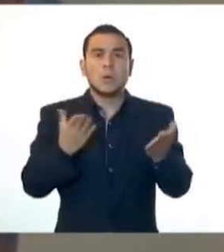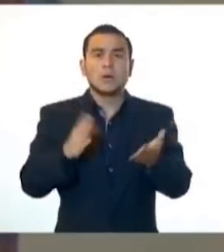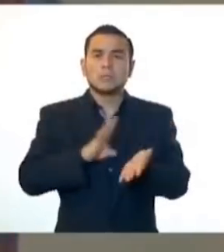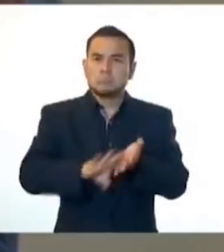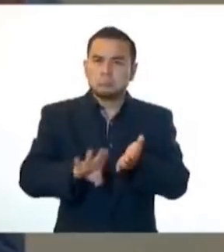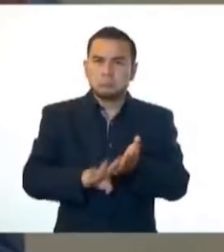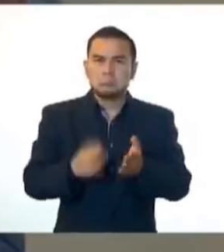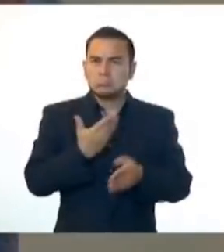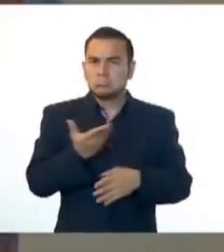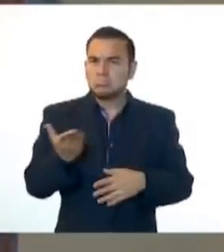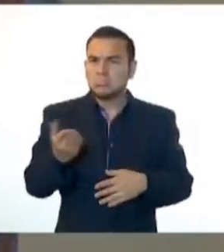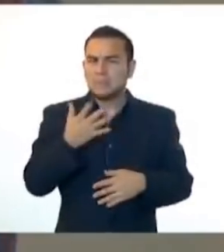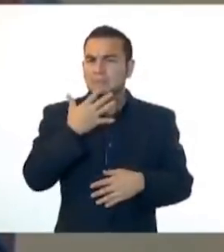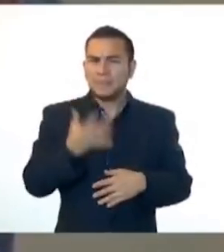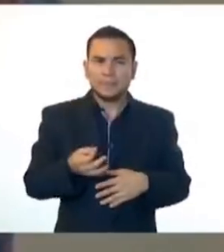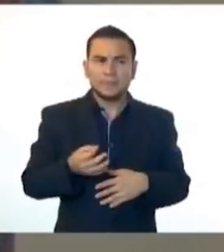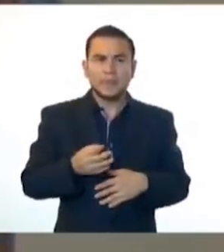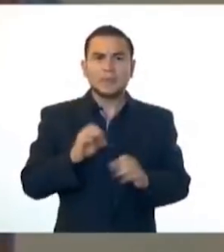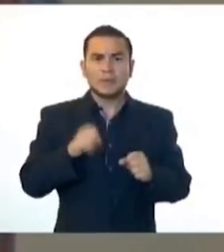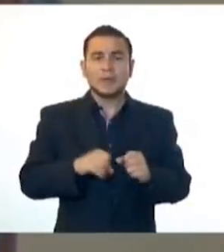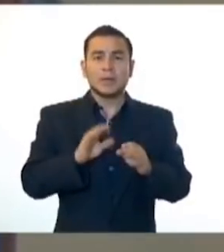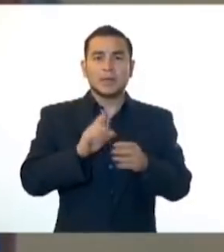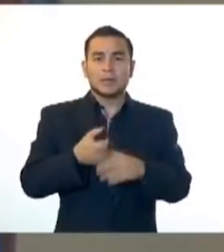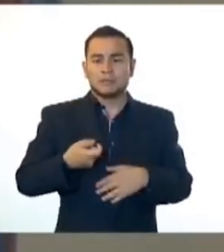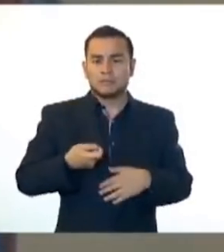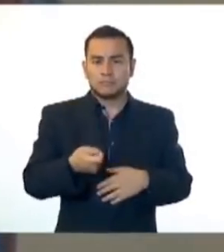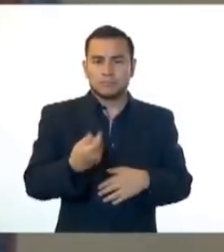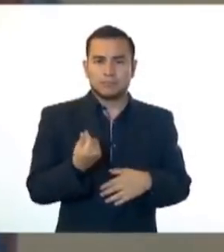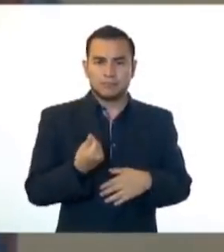con su tarjeta de débito, puede ir incluso a un cajero automático.